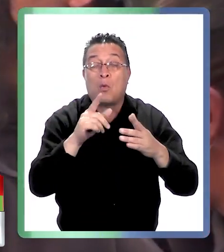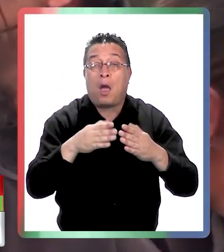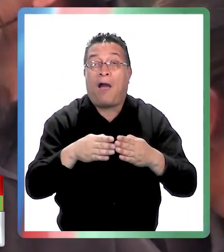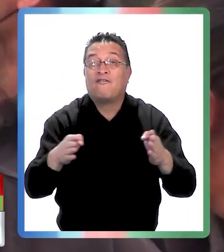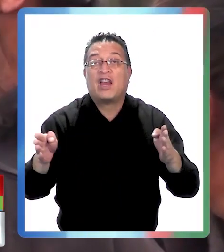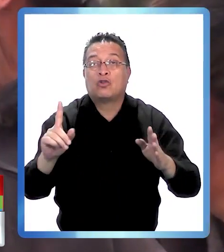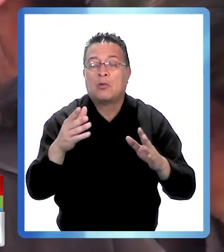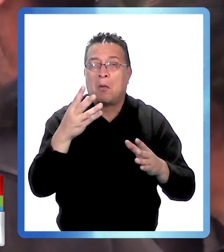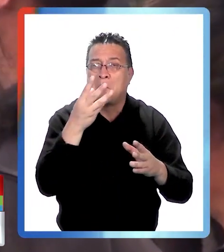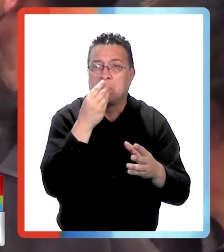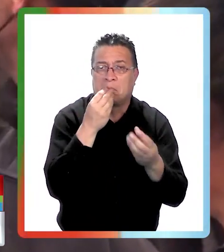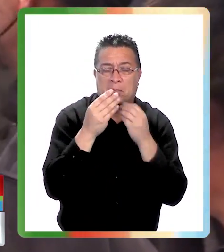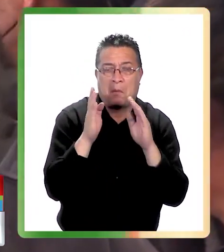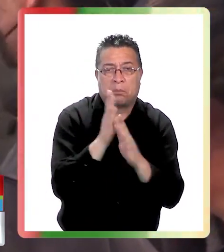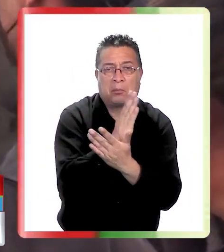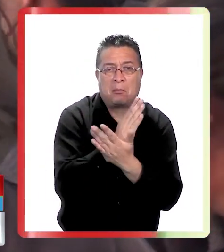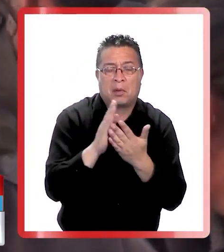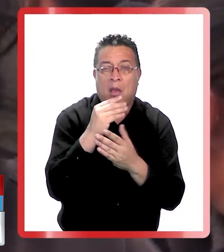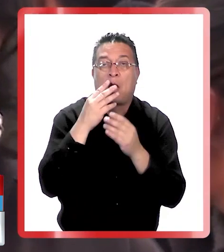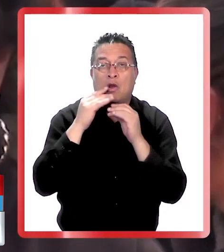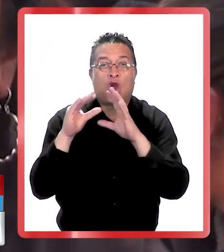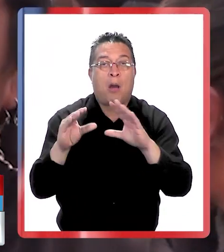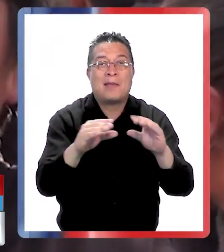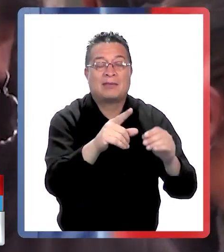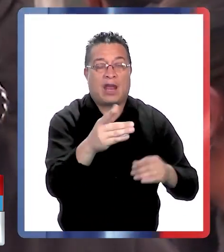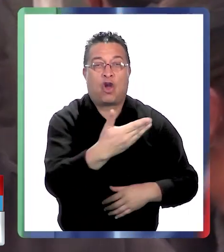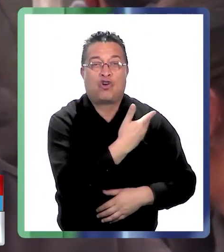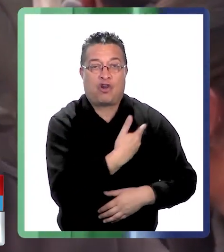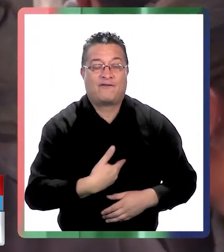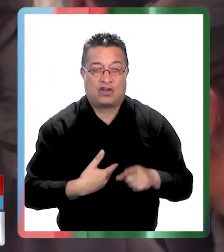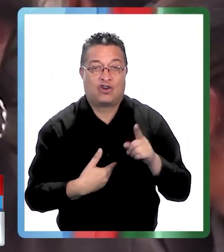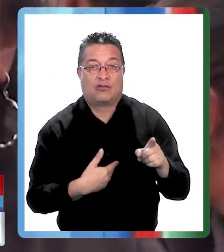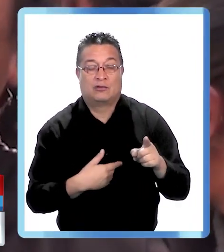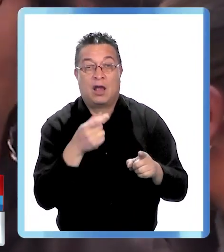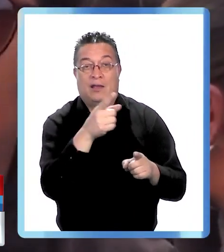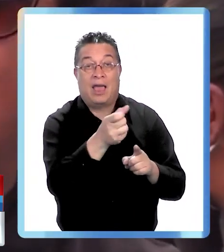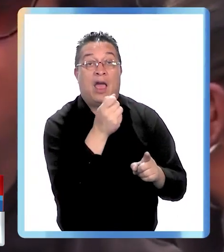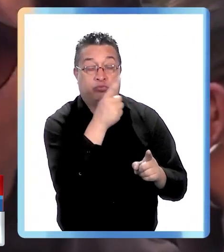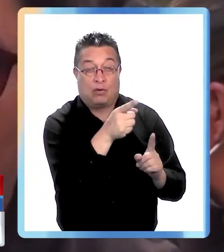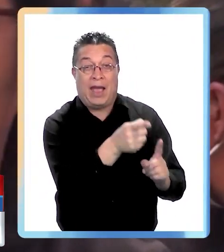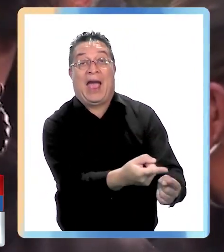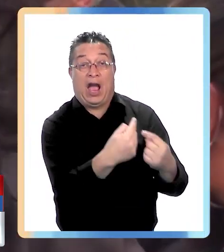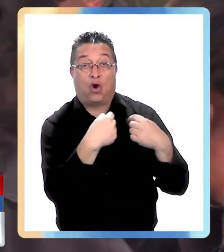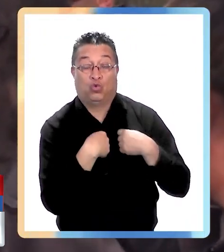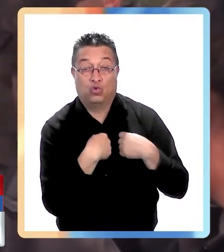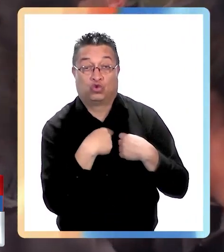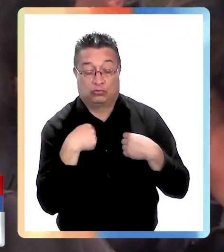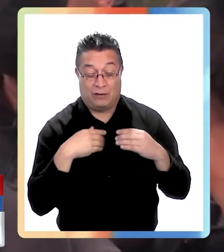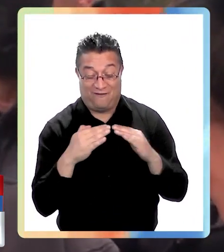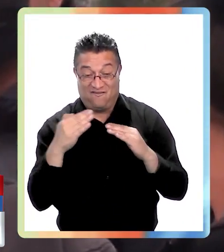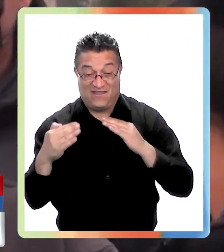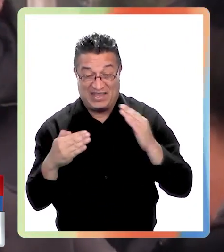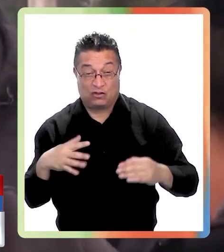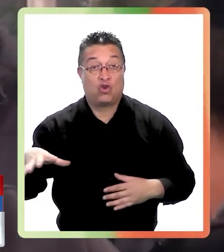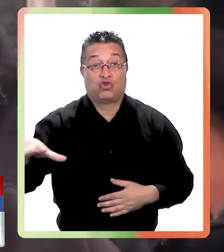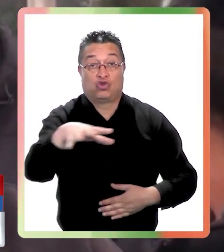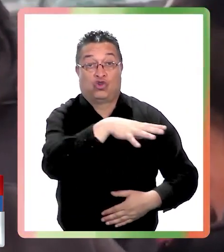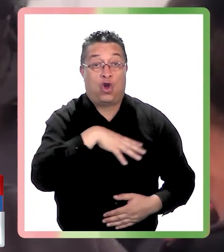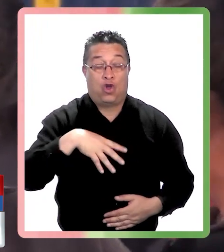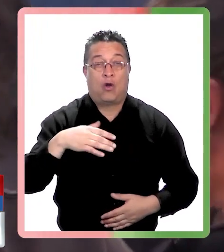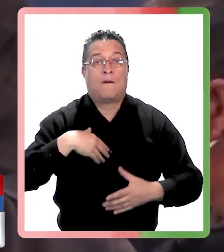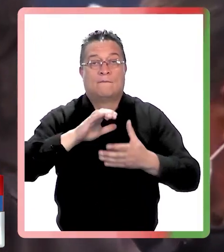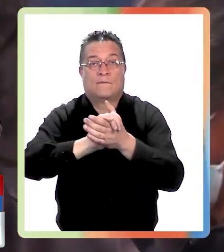tan abierta por los mismos comentarios desde el gobierno, en el cual el gobierno nos acusa a nosotros como vecinos de